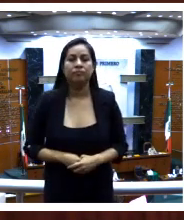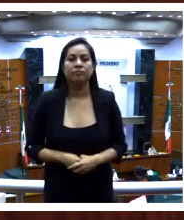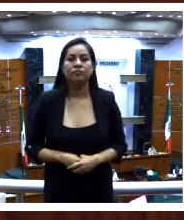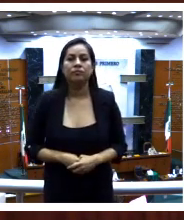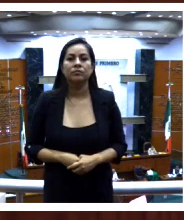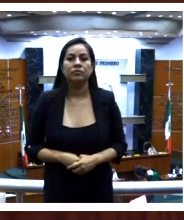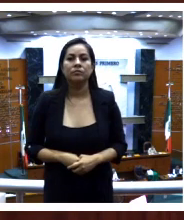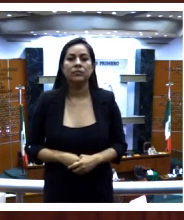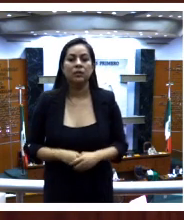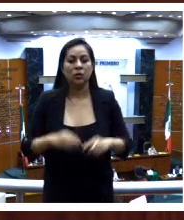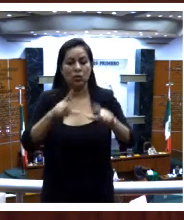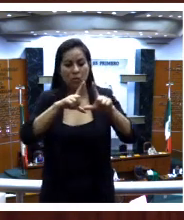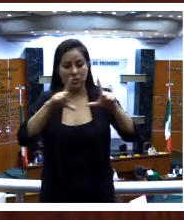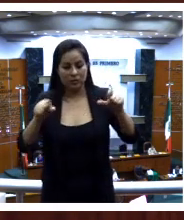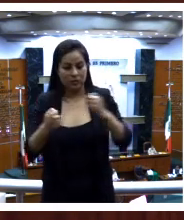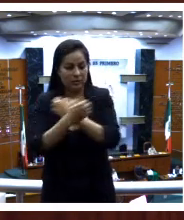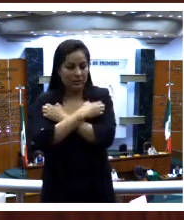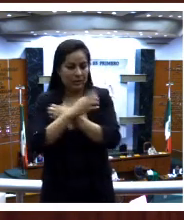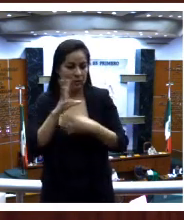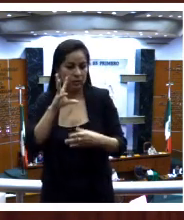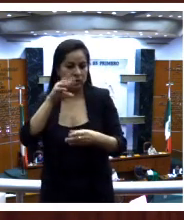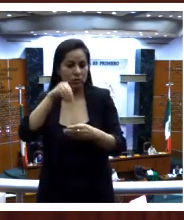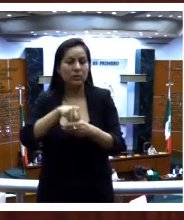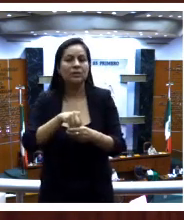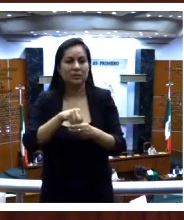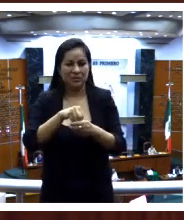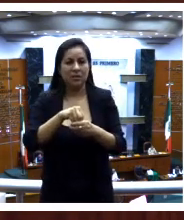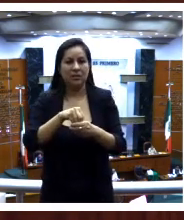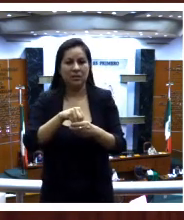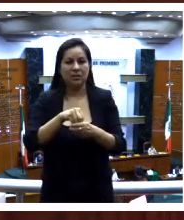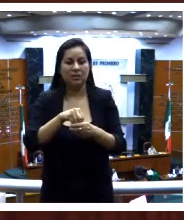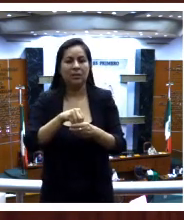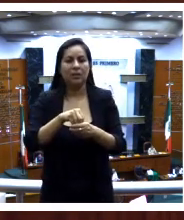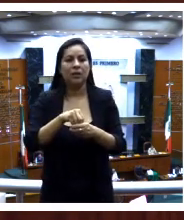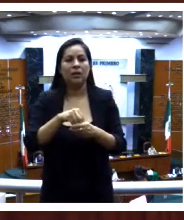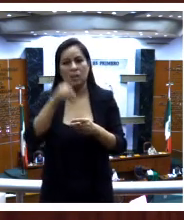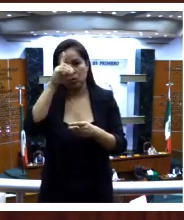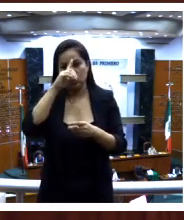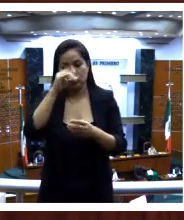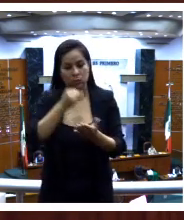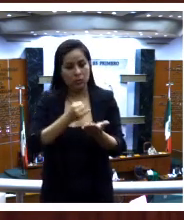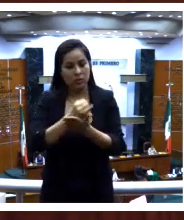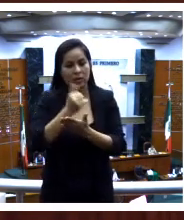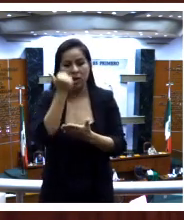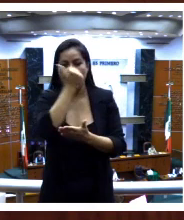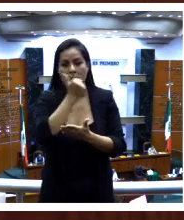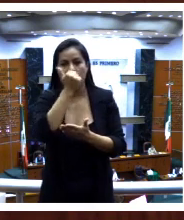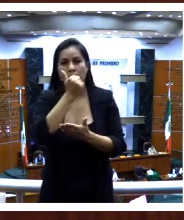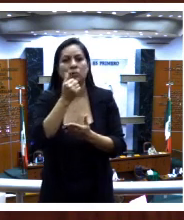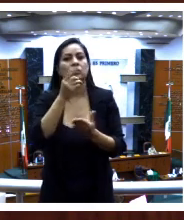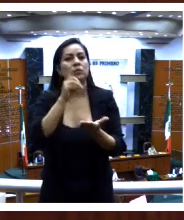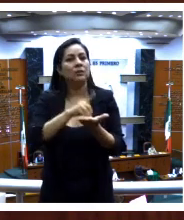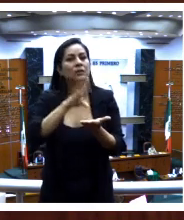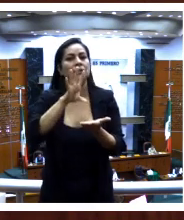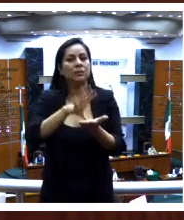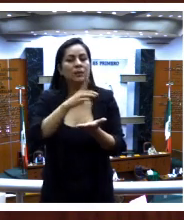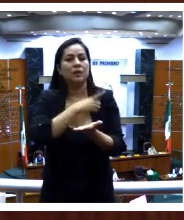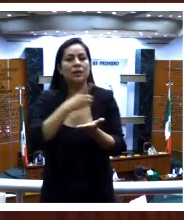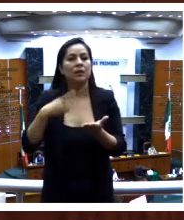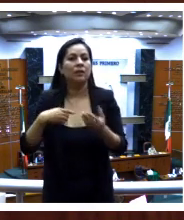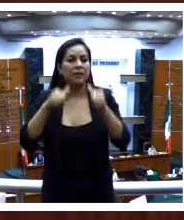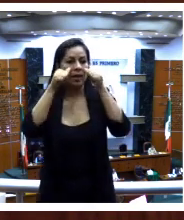La Estrategia Nacional de la Educación Inclusiva determina que los alumnos con discapacidad deben